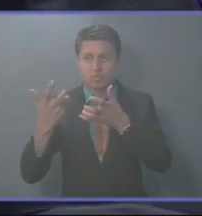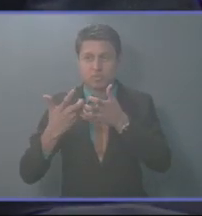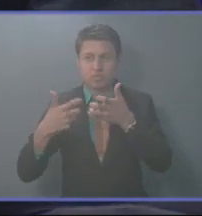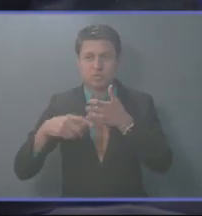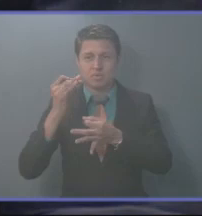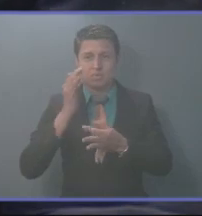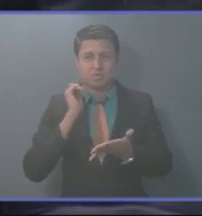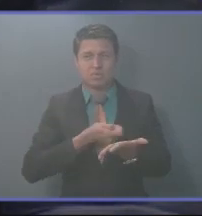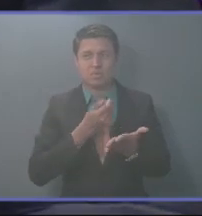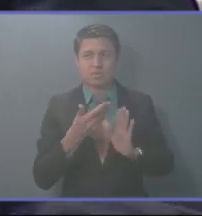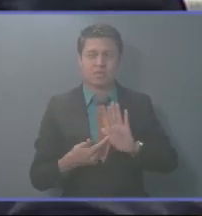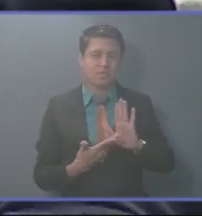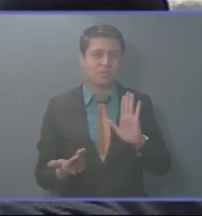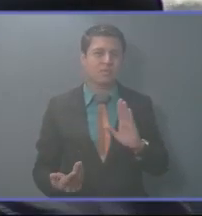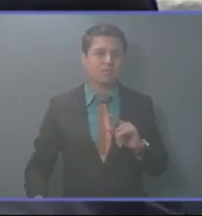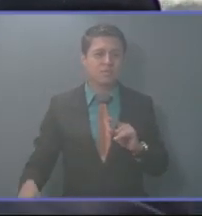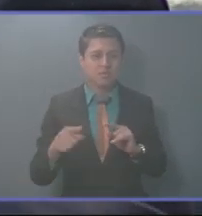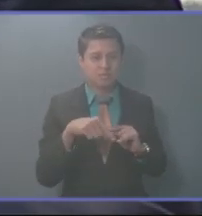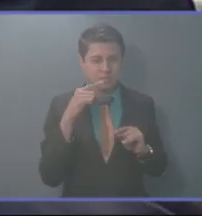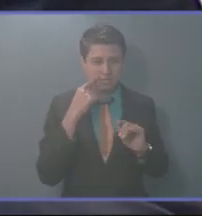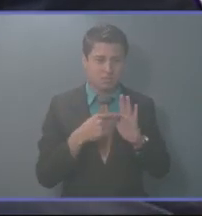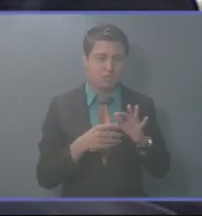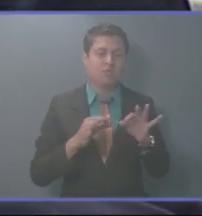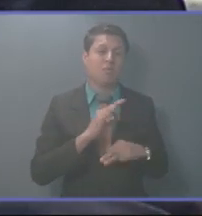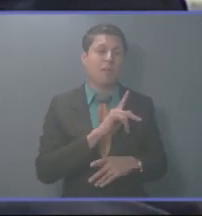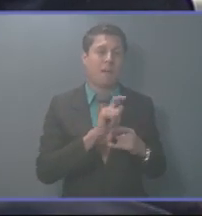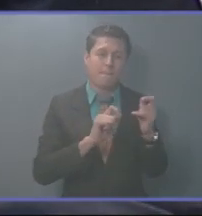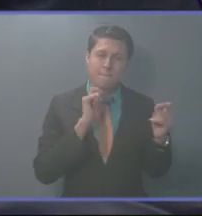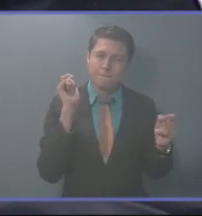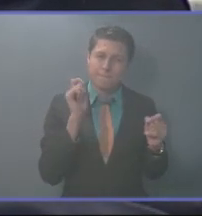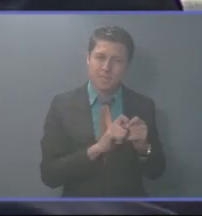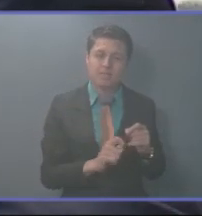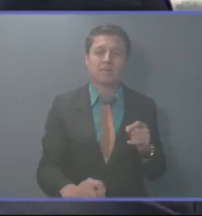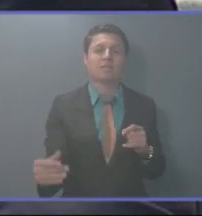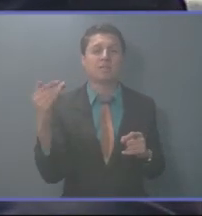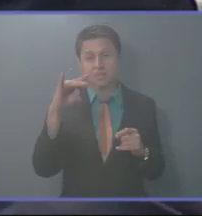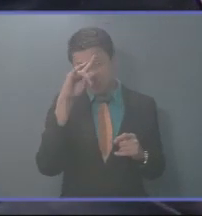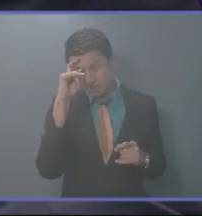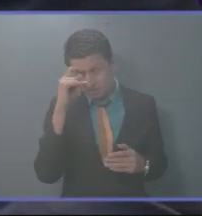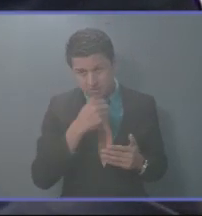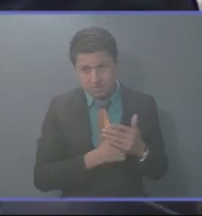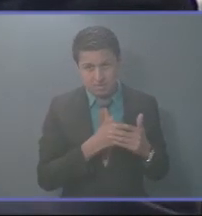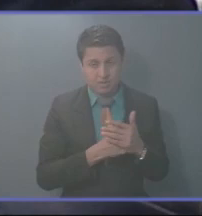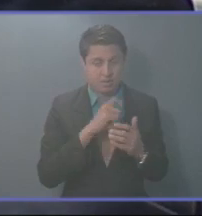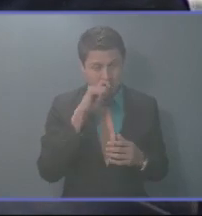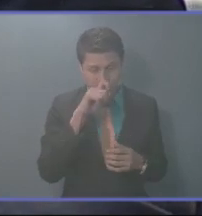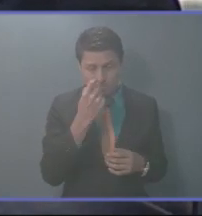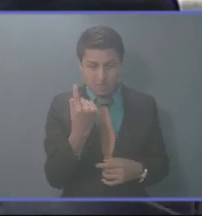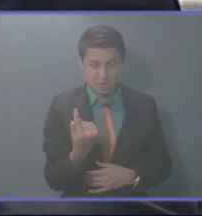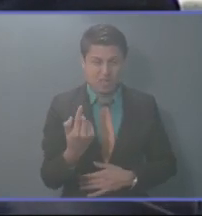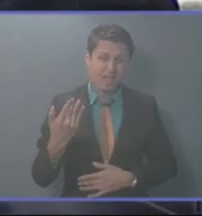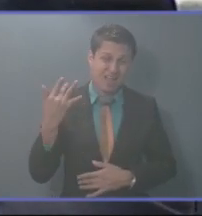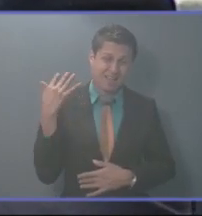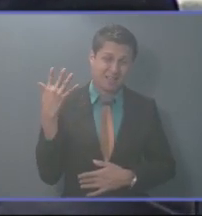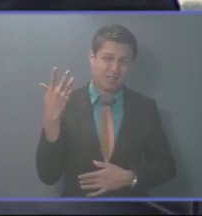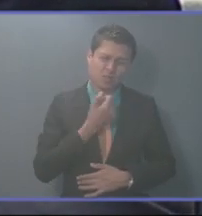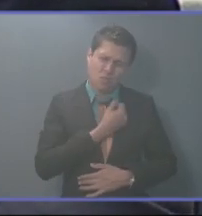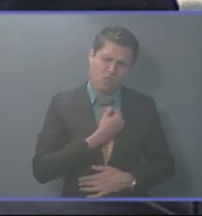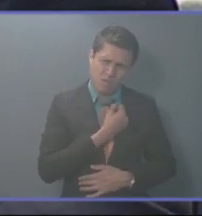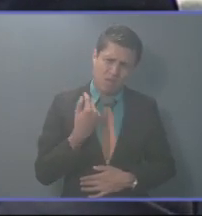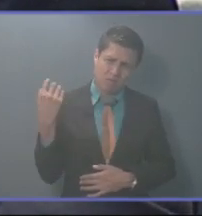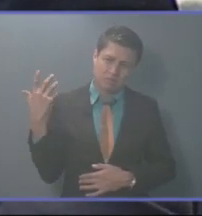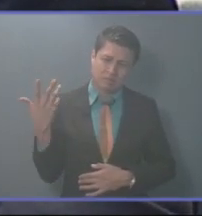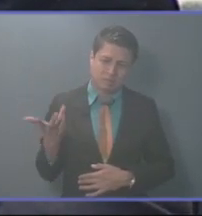julio de 2016, se expresa en forma particular la reparación como un derecho de las víctimas y componente esencial de la